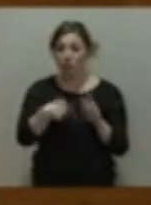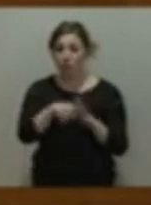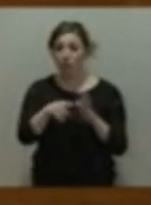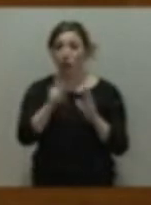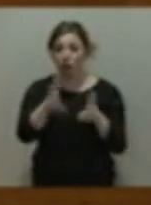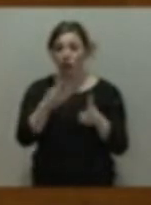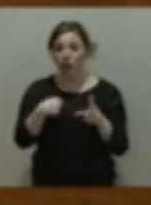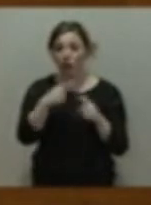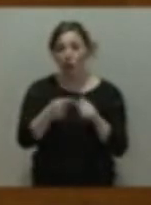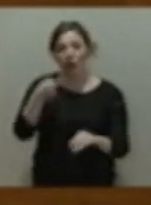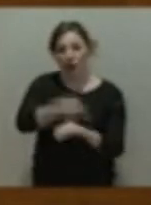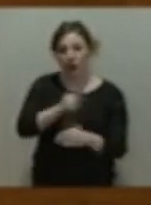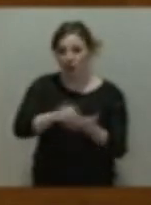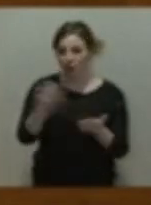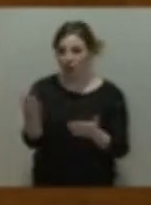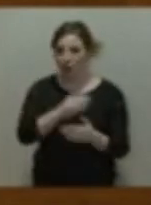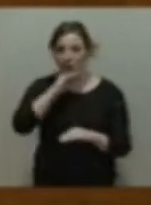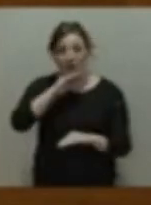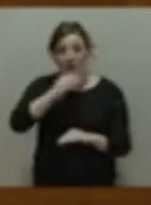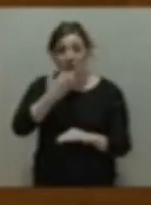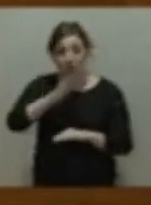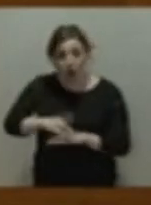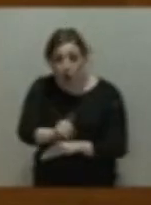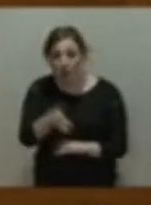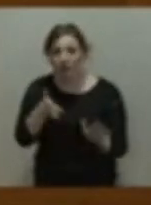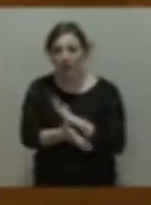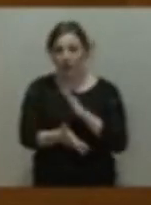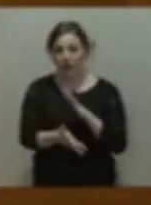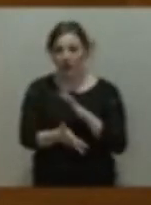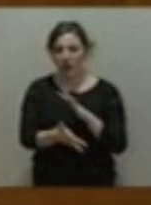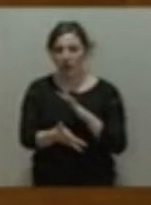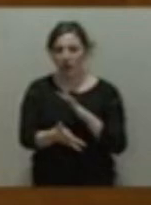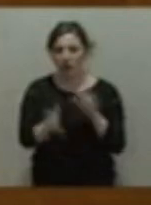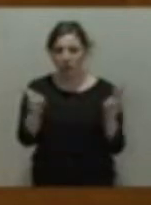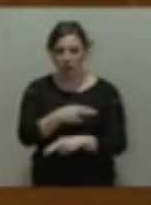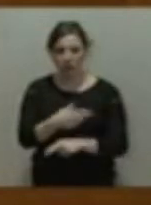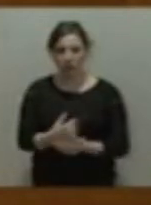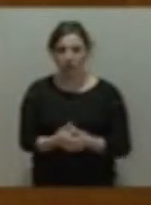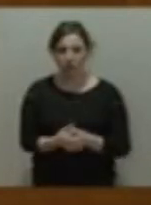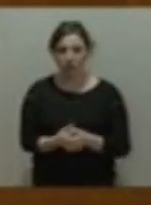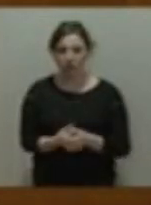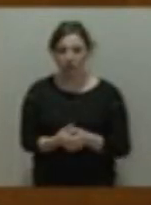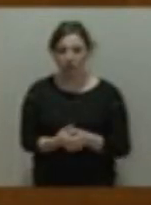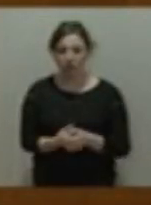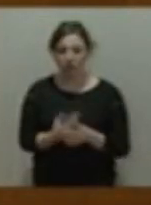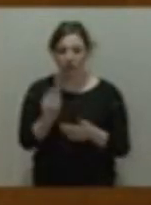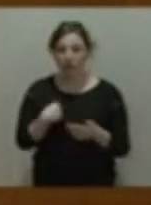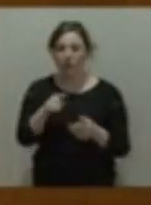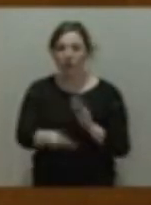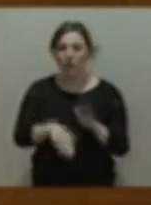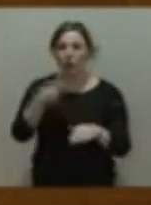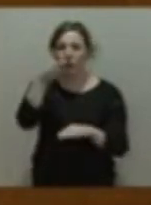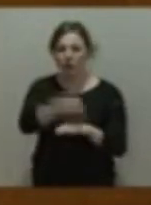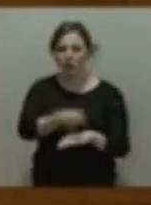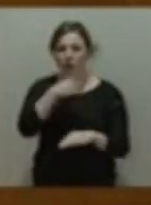de obligación esencial del contrato. En consecuencia, su incumplimiento será causa de resolución del mismo. Se contempla, pues, como paso obligatorio el